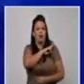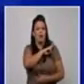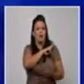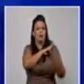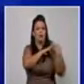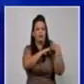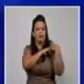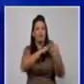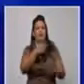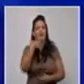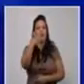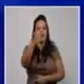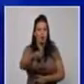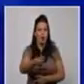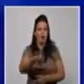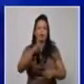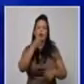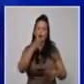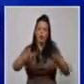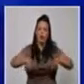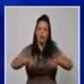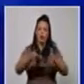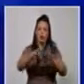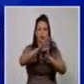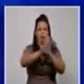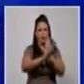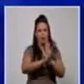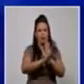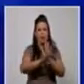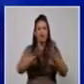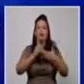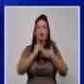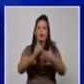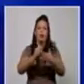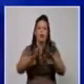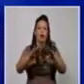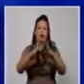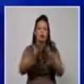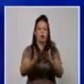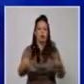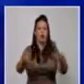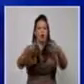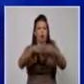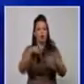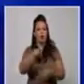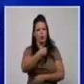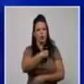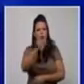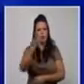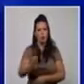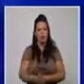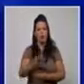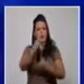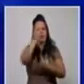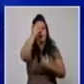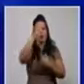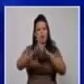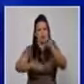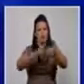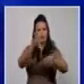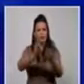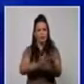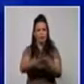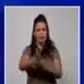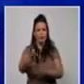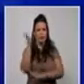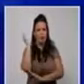alguna manera contribuir con todos los profesionales de batas blancas que hoy están en zona roja. Las gracias, lo esperamos mañana en otra conferencia de